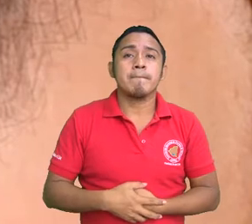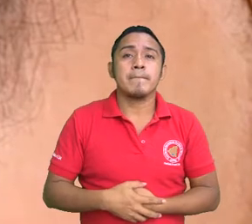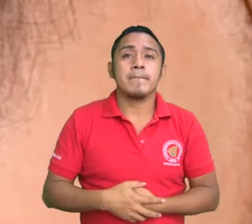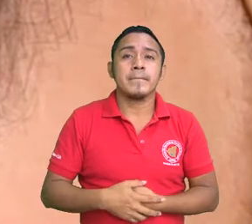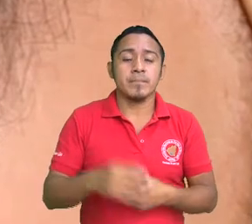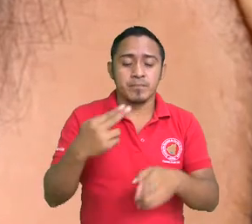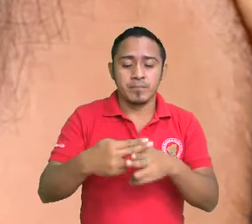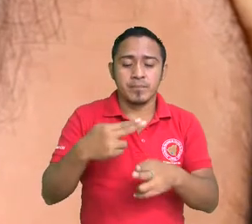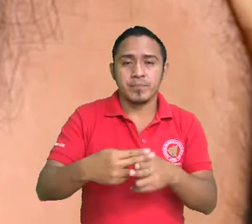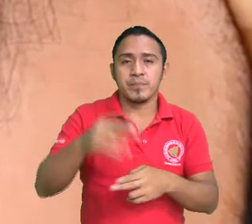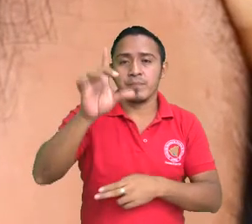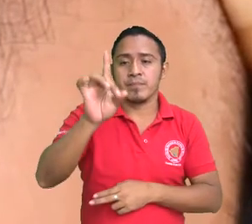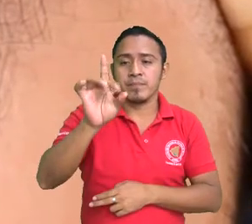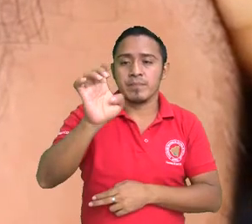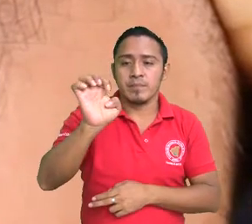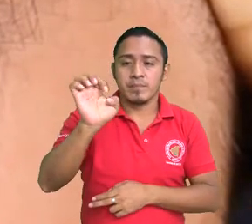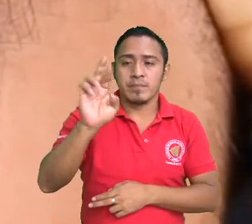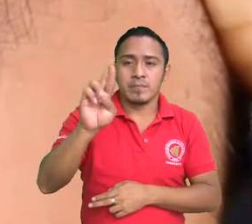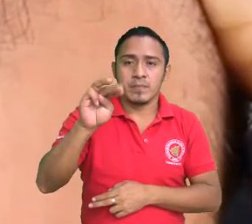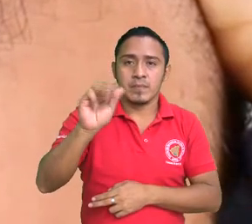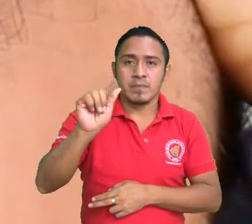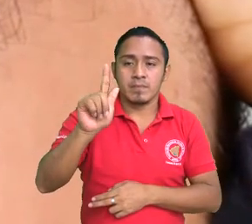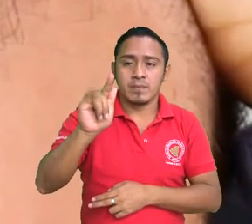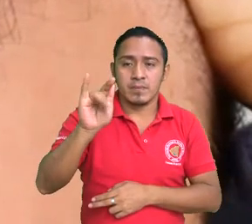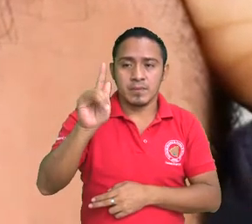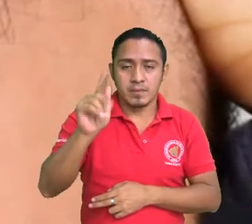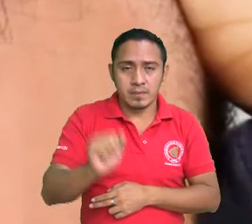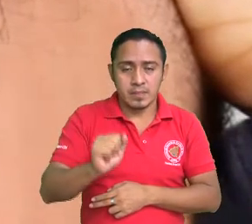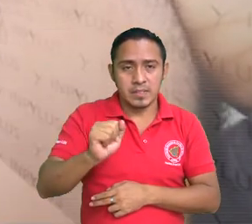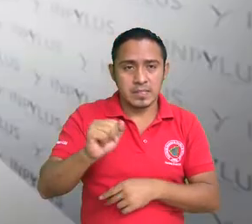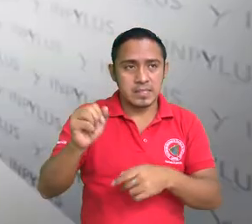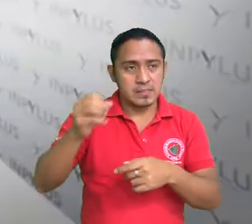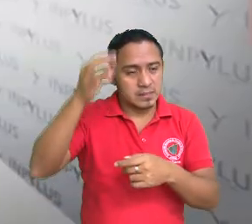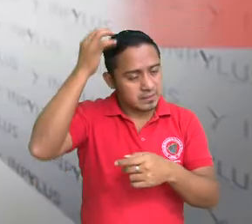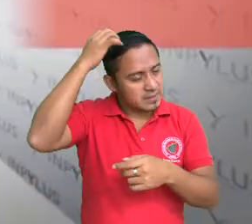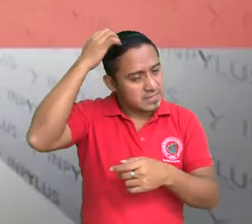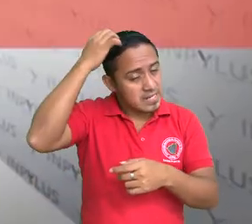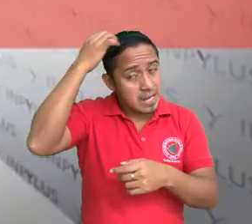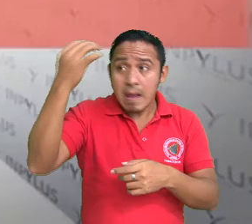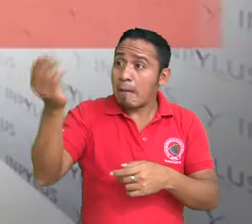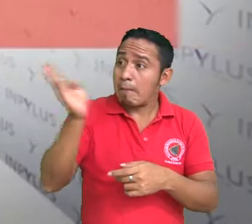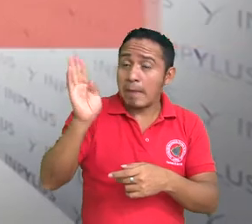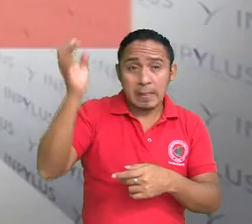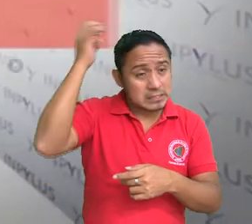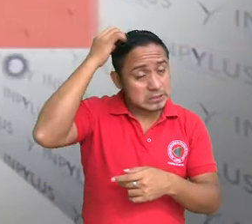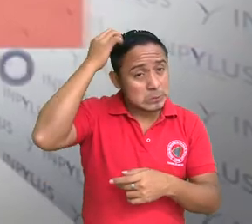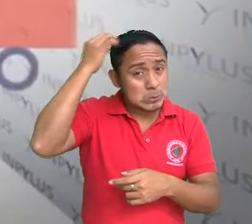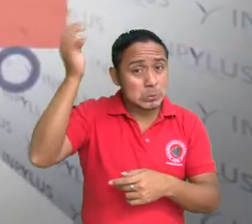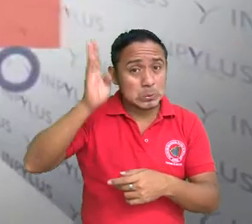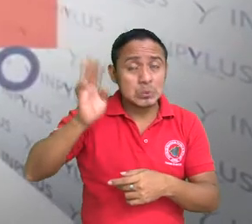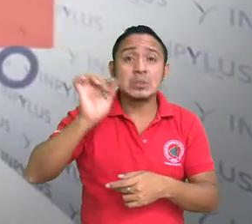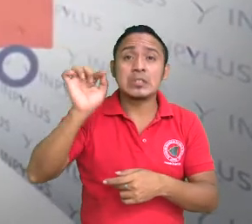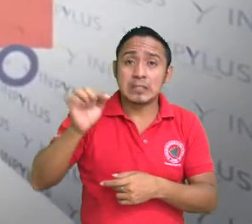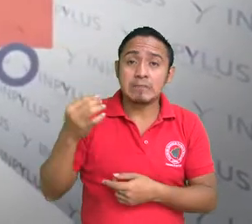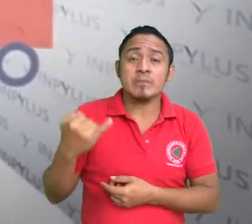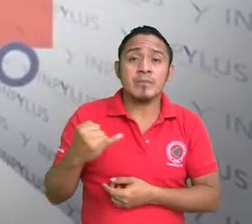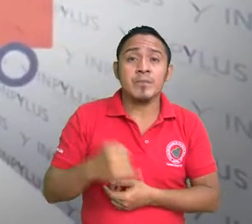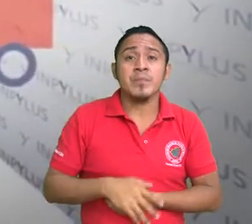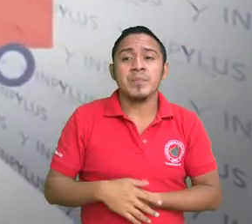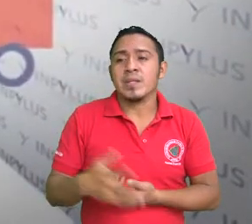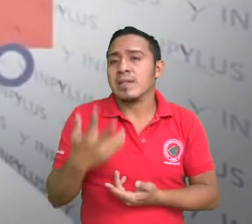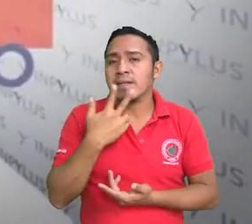la dermatitis seborreica o la caspa. Y eso es muy frecuente. Eso es muy frecuente, sí, porque no